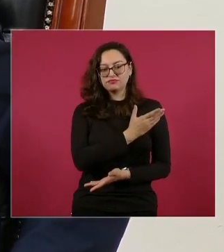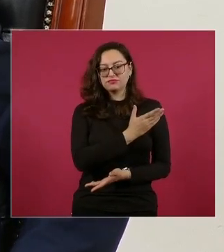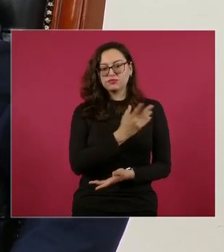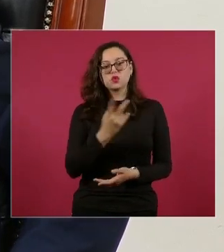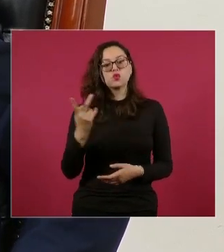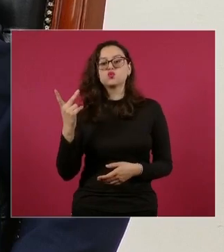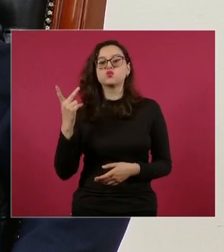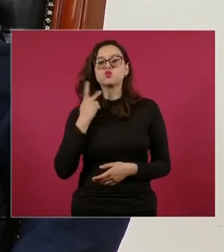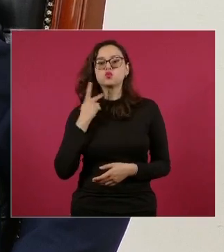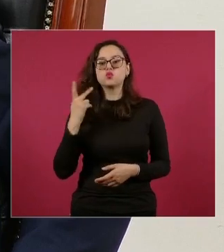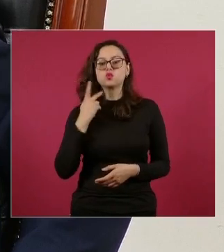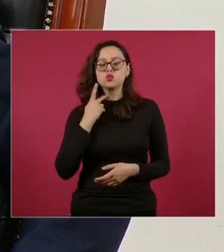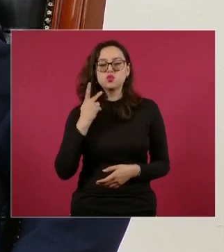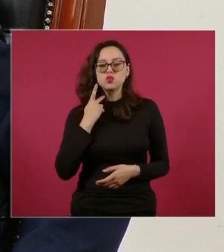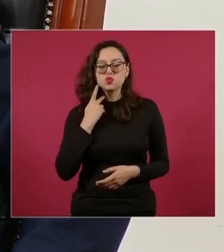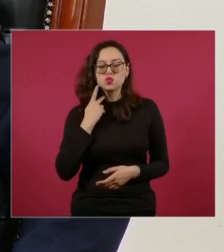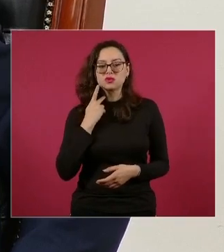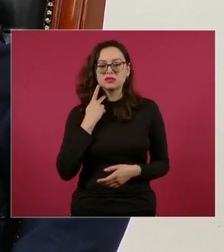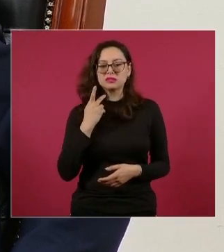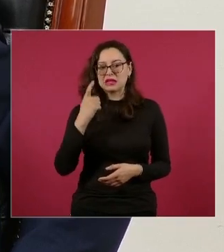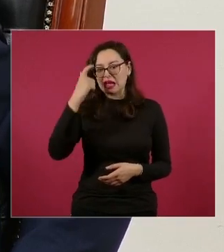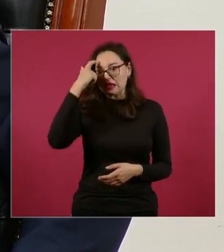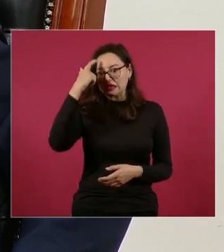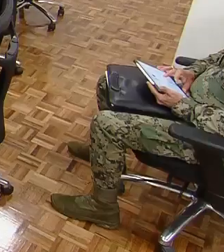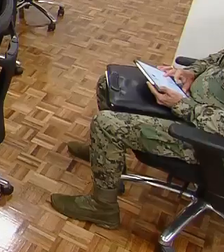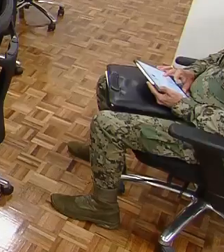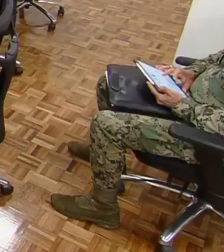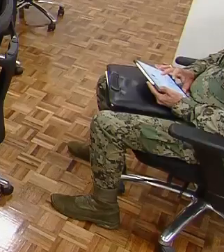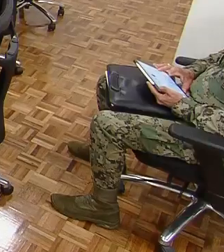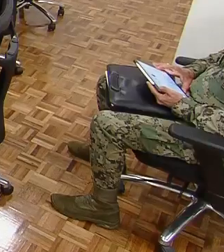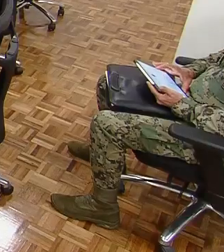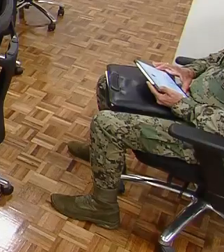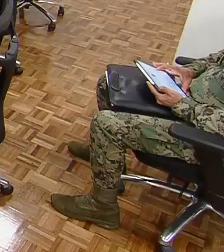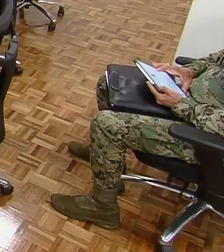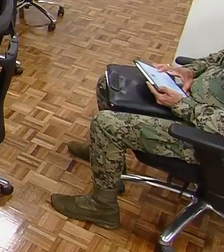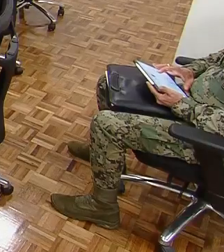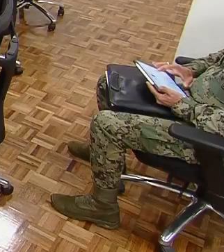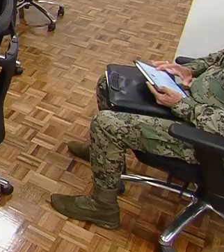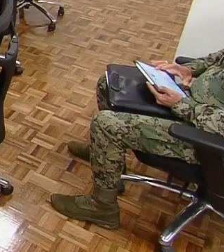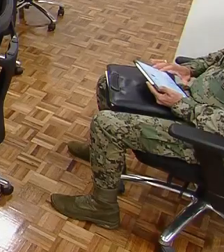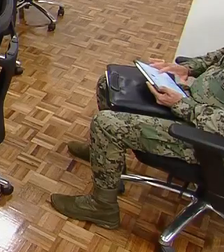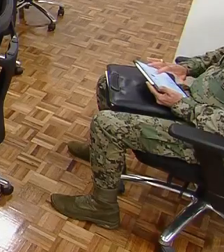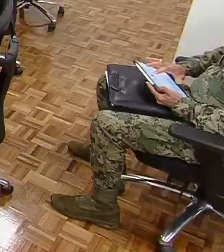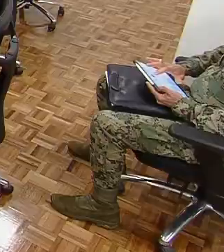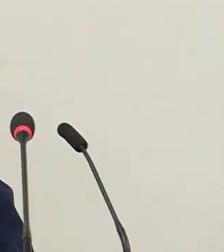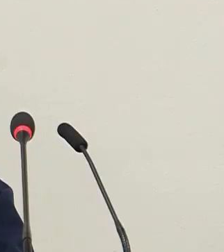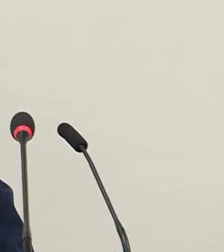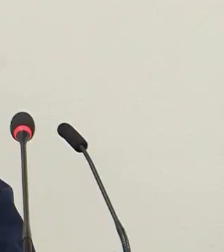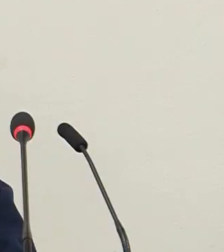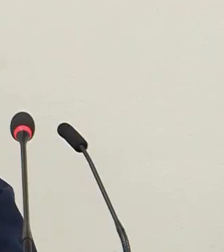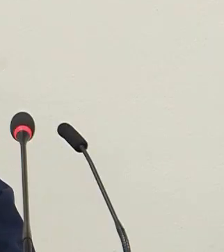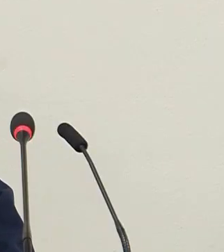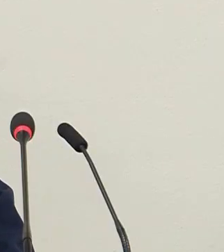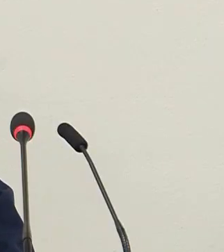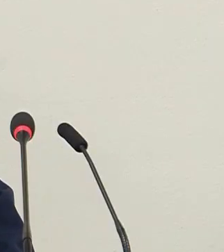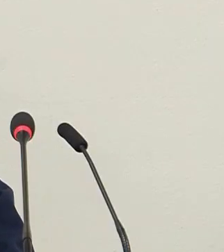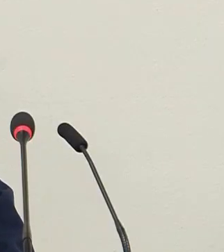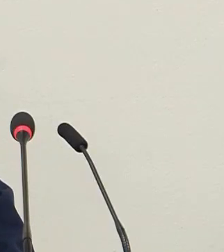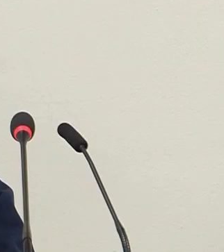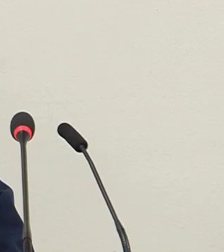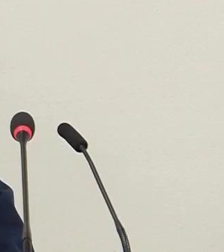La política se inventó para evitar la confrontación y para evitar la guerra.